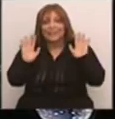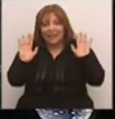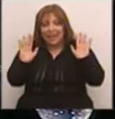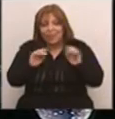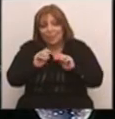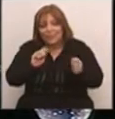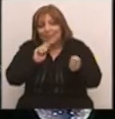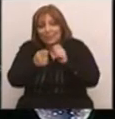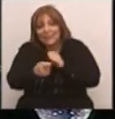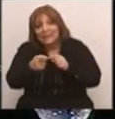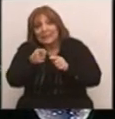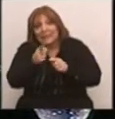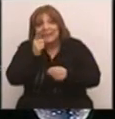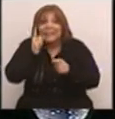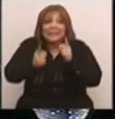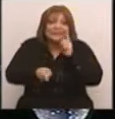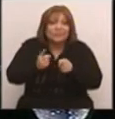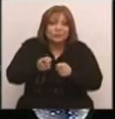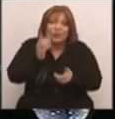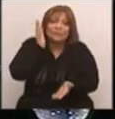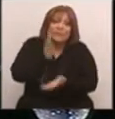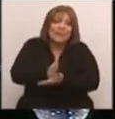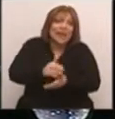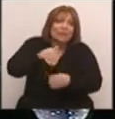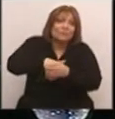ahí, en la decisión final, es muy posible que